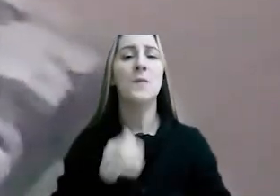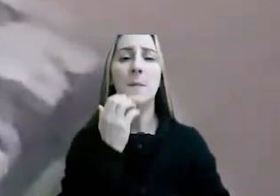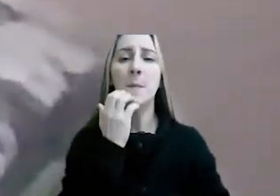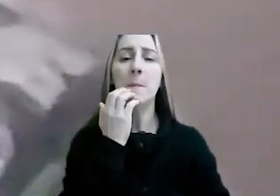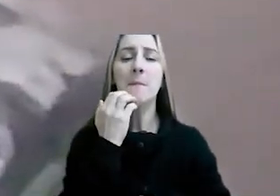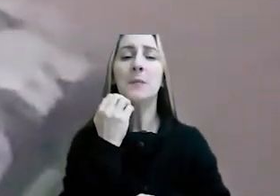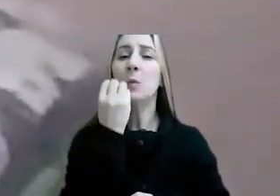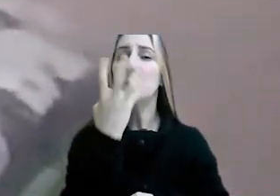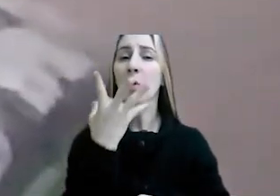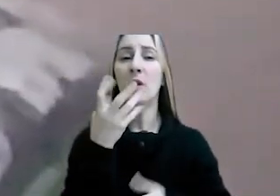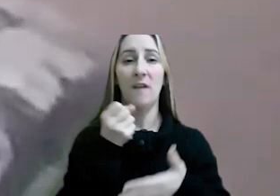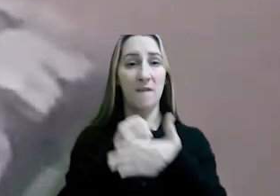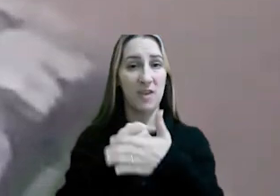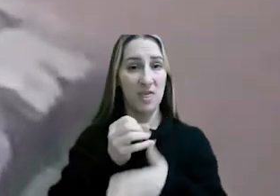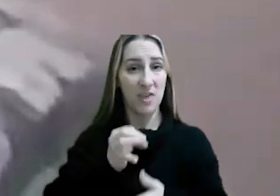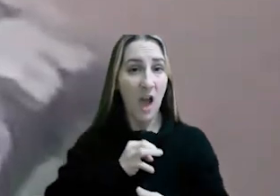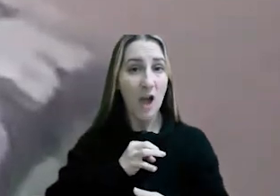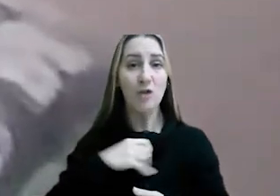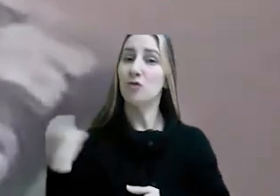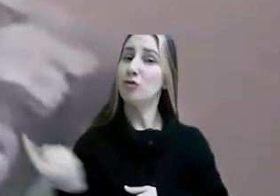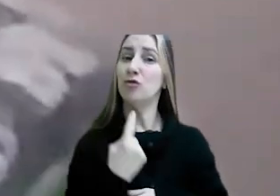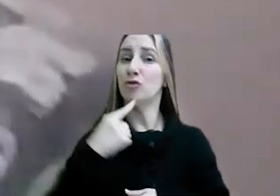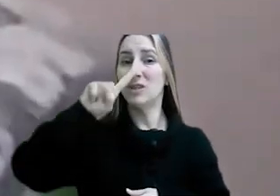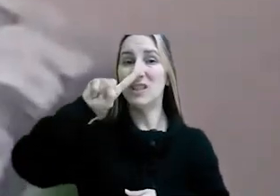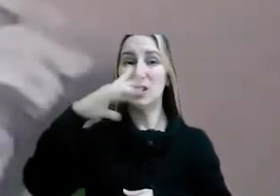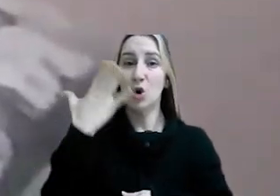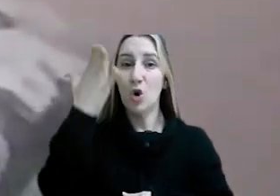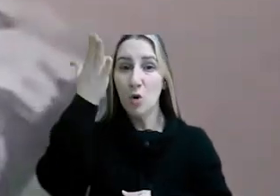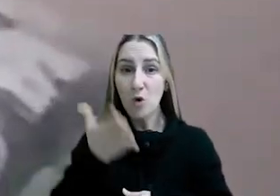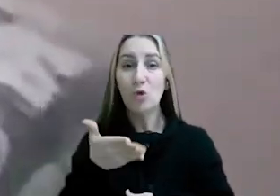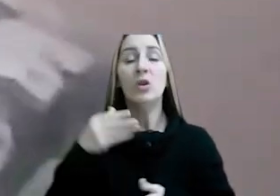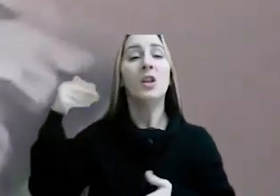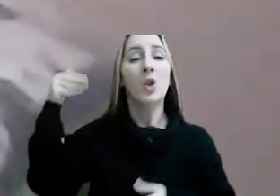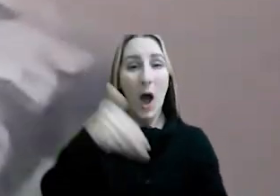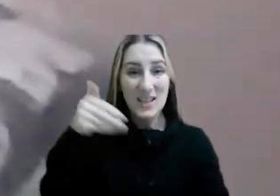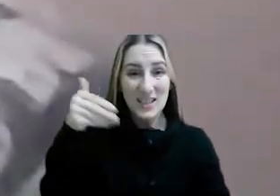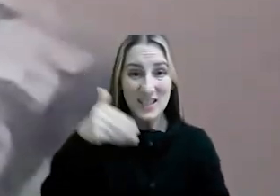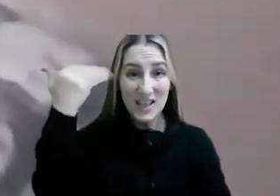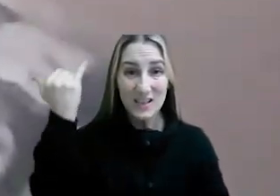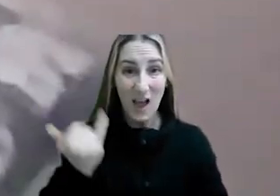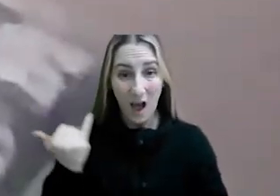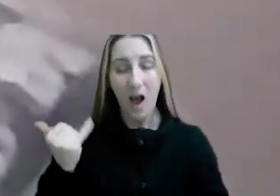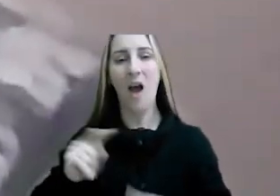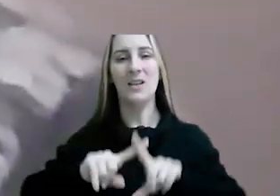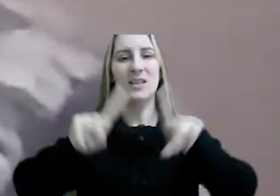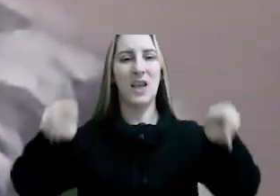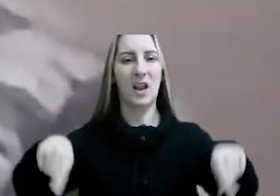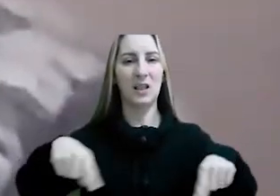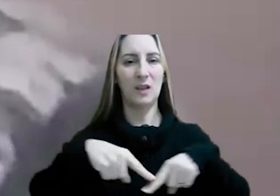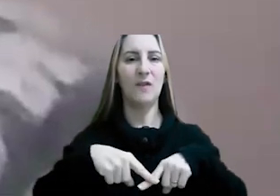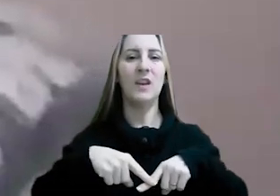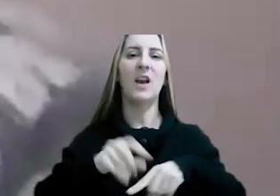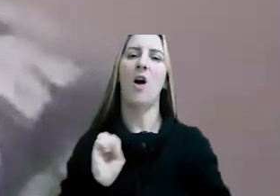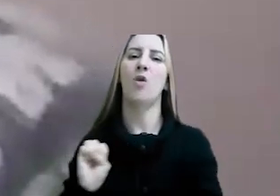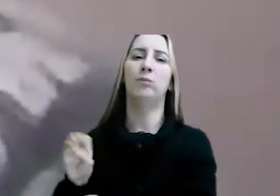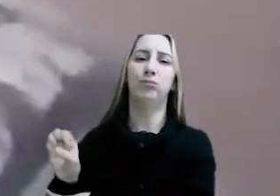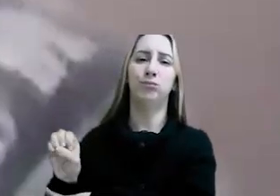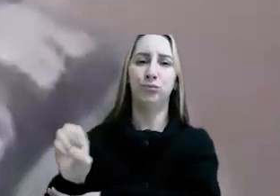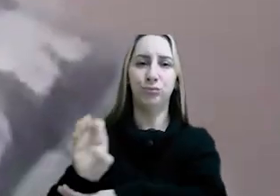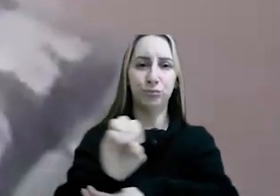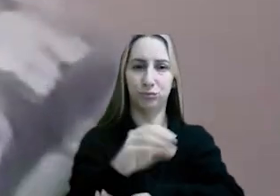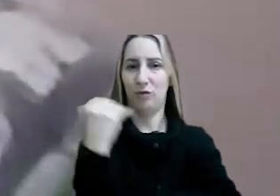con el 75% de la registración de la asistencia, se va a emitir el certificado anual de la